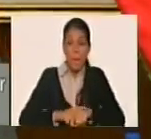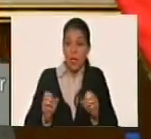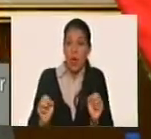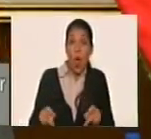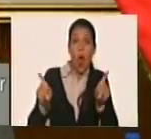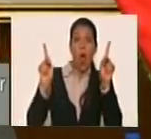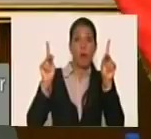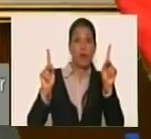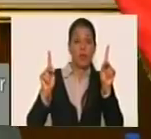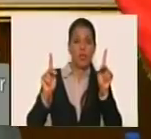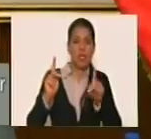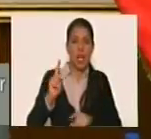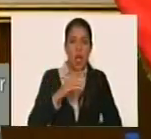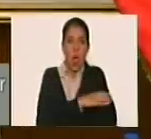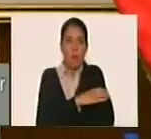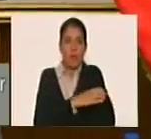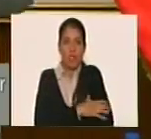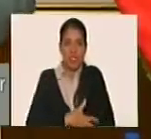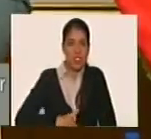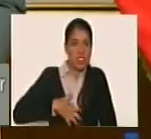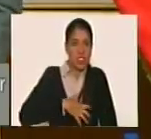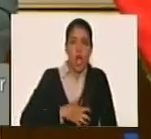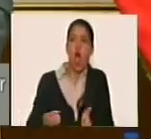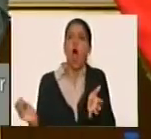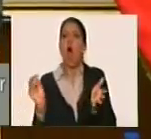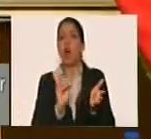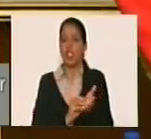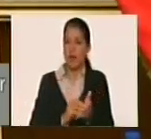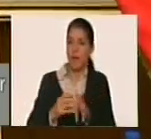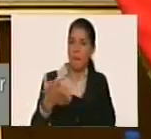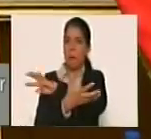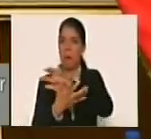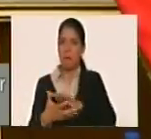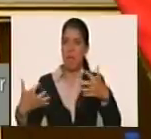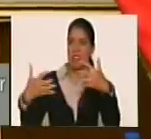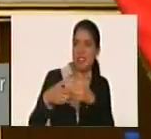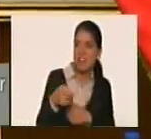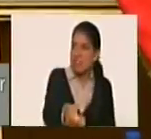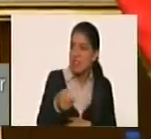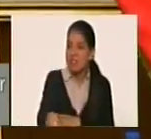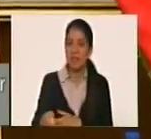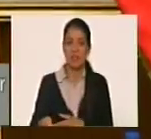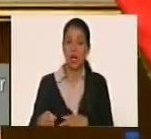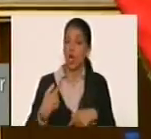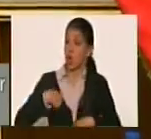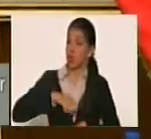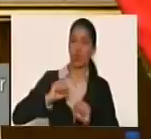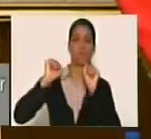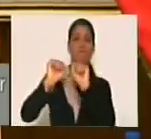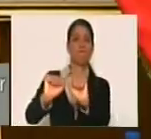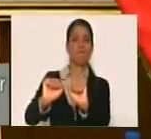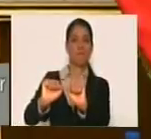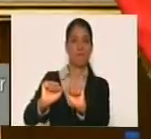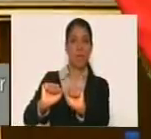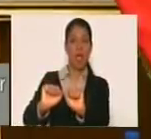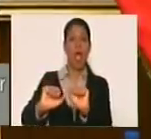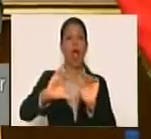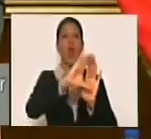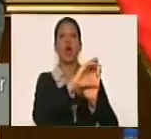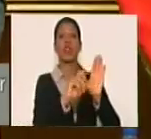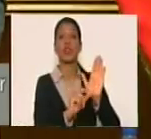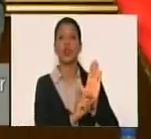oportunidad, retornar con las guarimbas. Y eso no lo podemos permitir. Por eso sabiamente esta